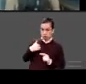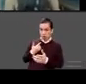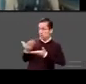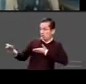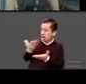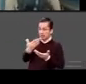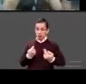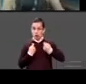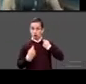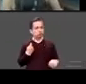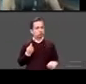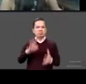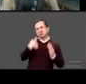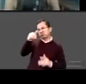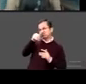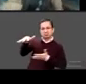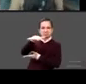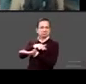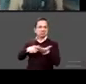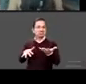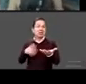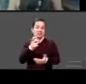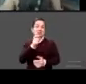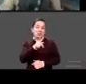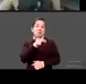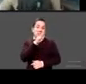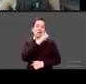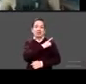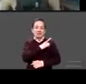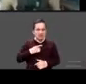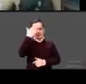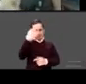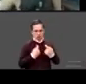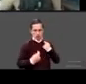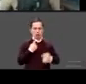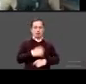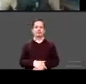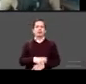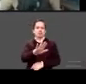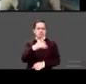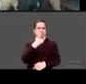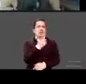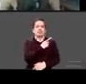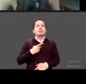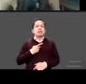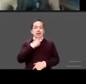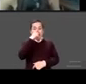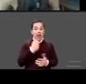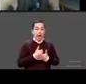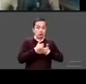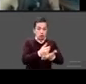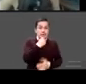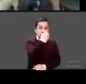emocional. Entonces, todo esto que les voy a decir va por doble vía. Es ayudar a los niños y a las niñas, pero también como personas adultas, empezar a desarrollar